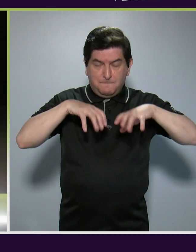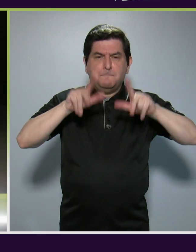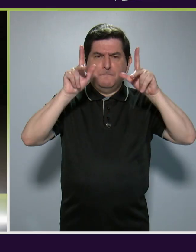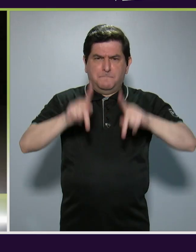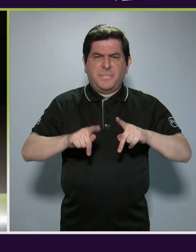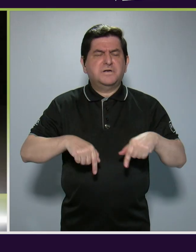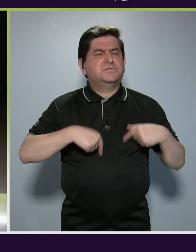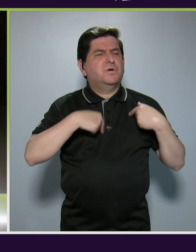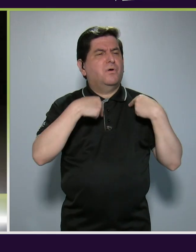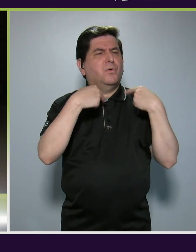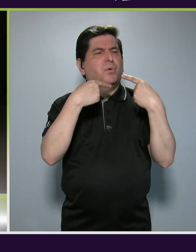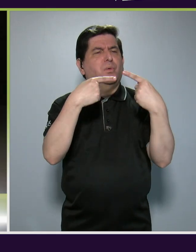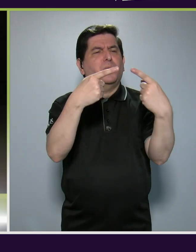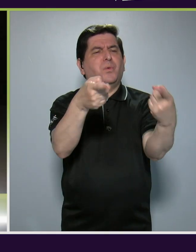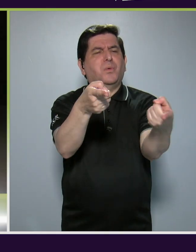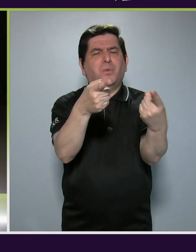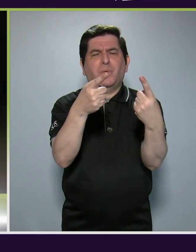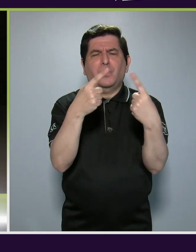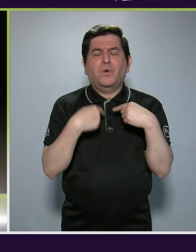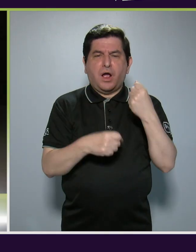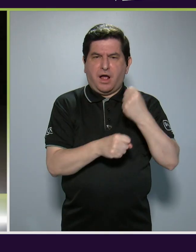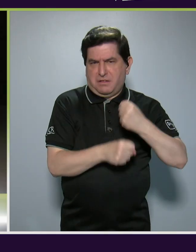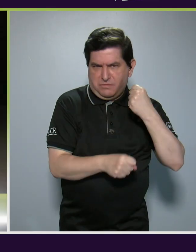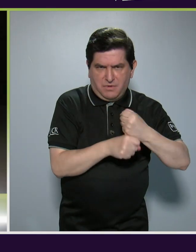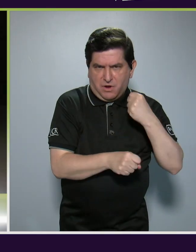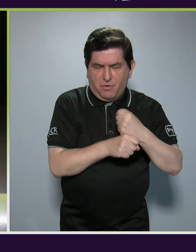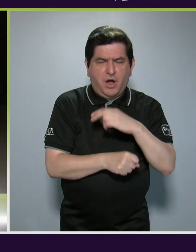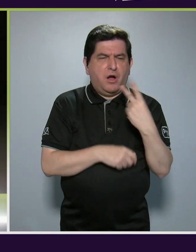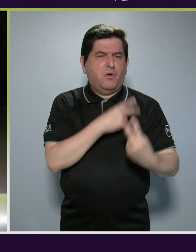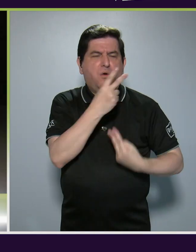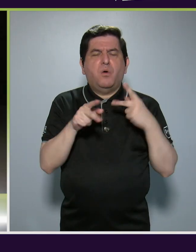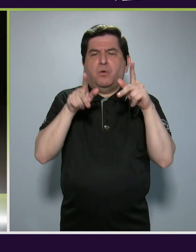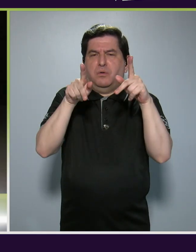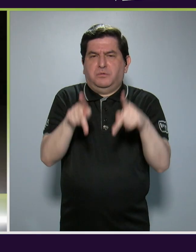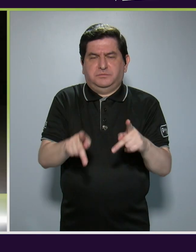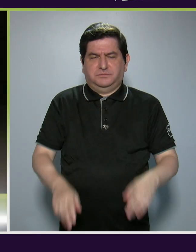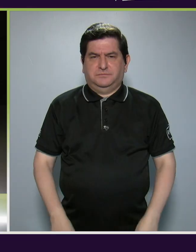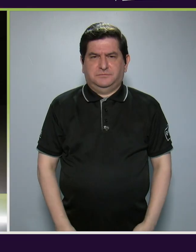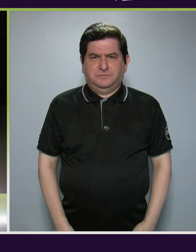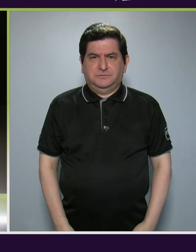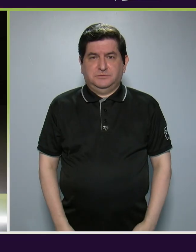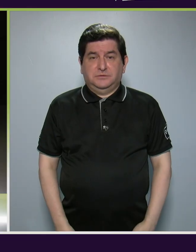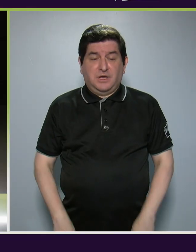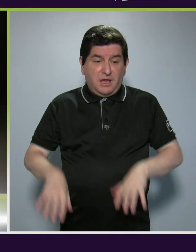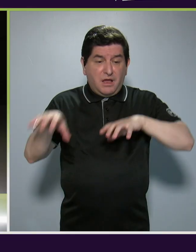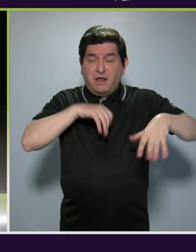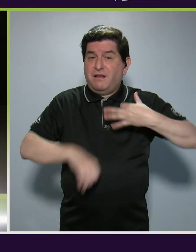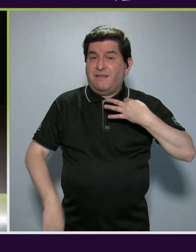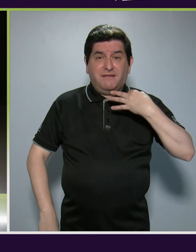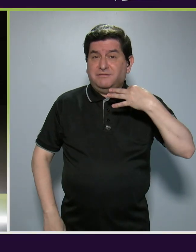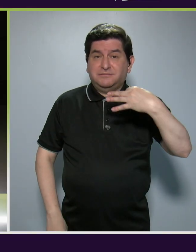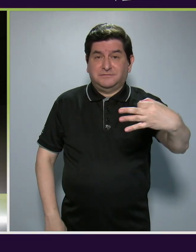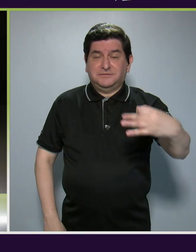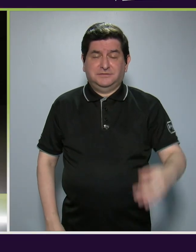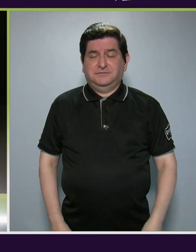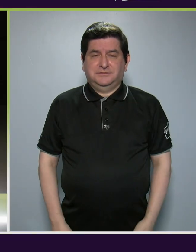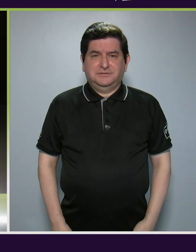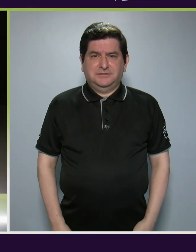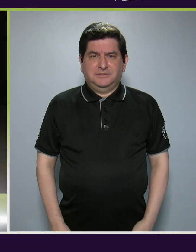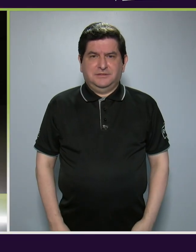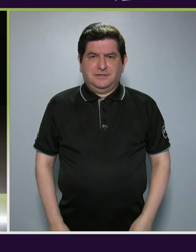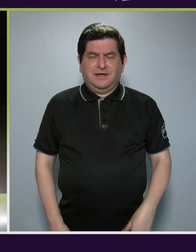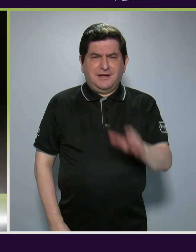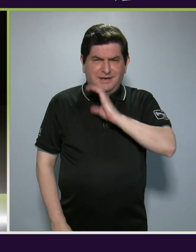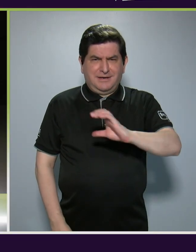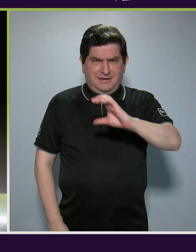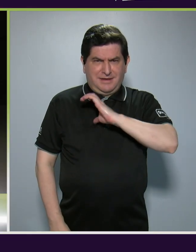se desplazaba muchísimo para trabajar, para visitar personas, etcétera, en su vida cotidiana, y pues este arraigo,